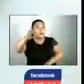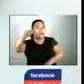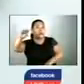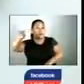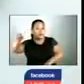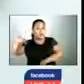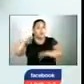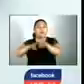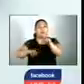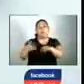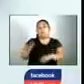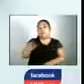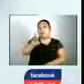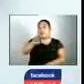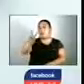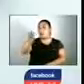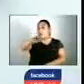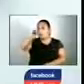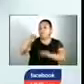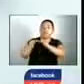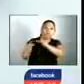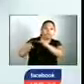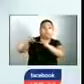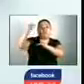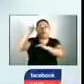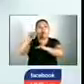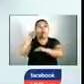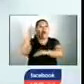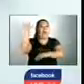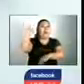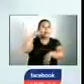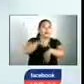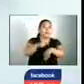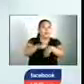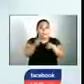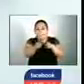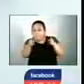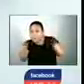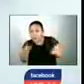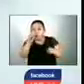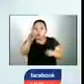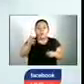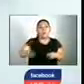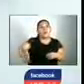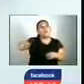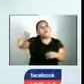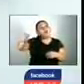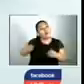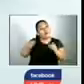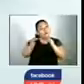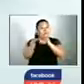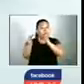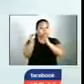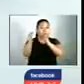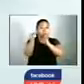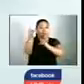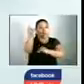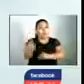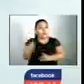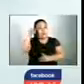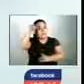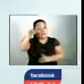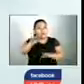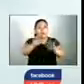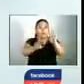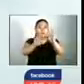dólares un 32% más que en el mismo periodo hace un año y superando las estimaciones de los analistas de